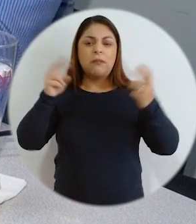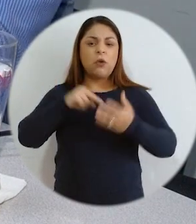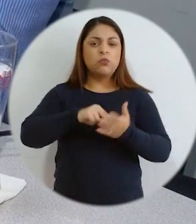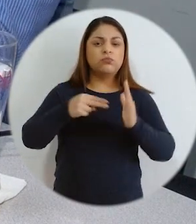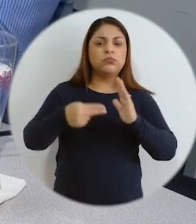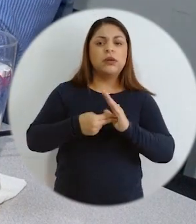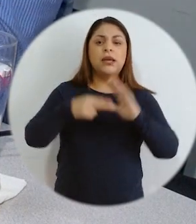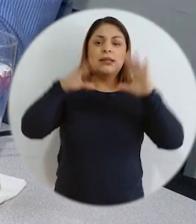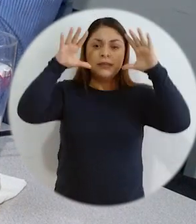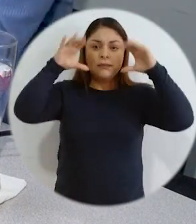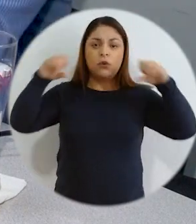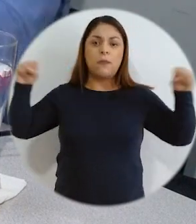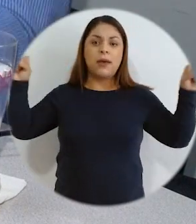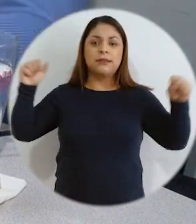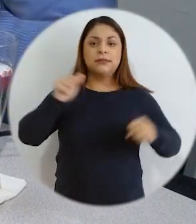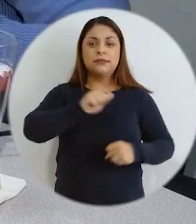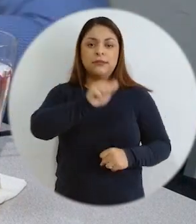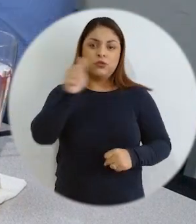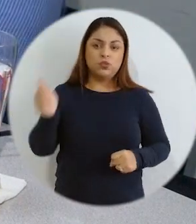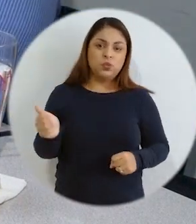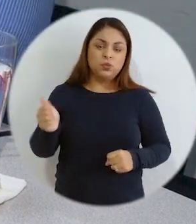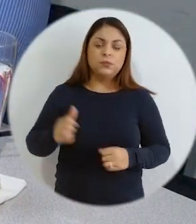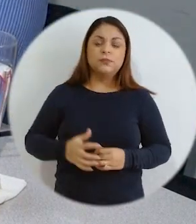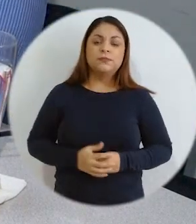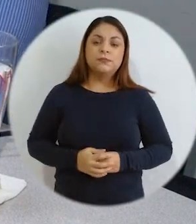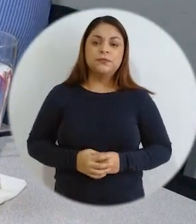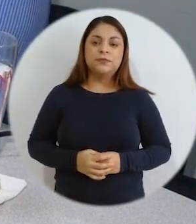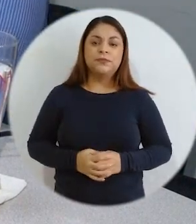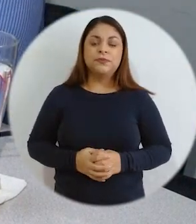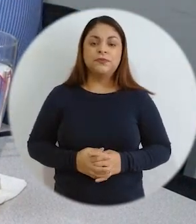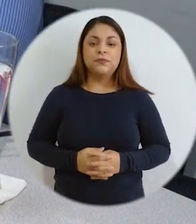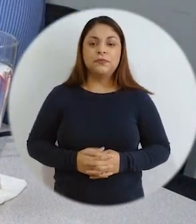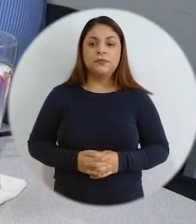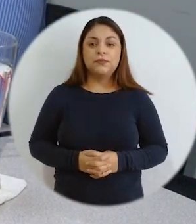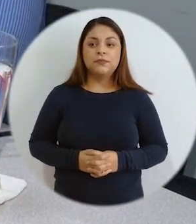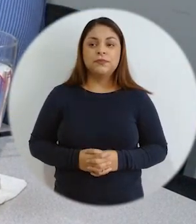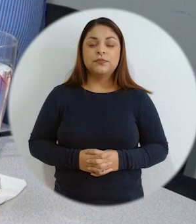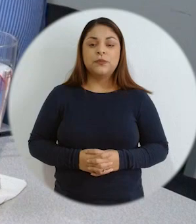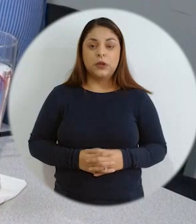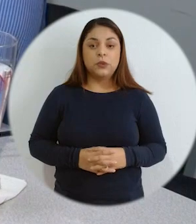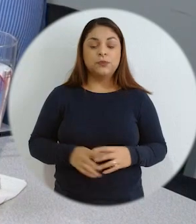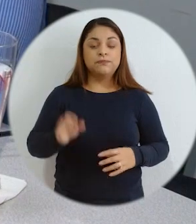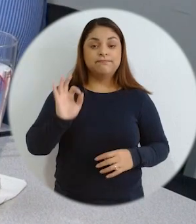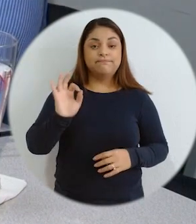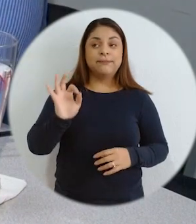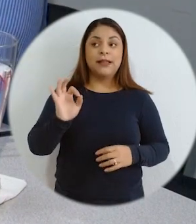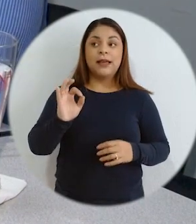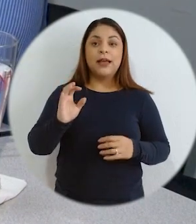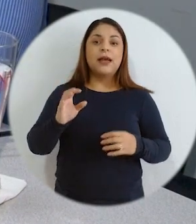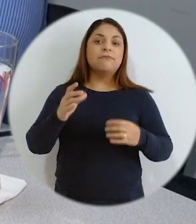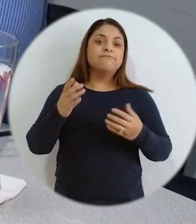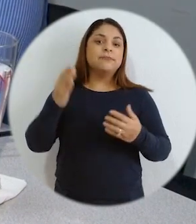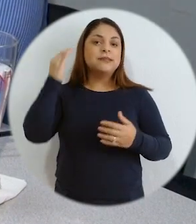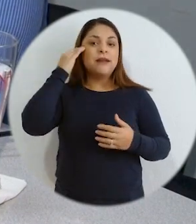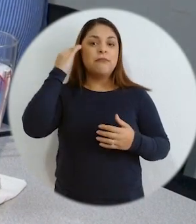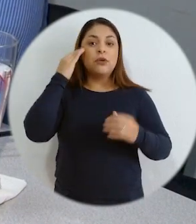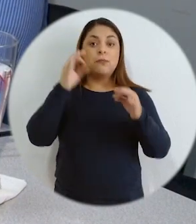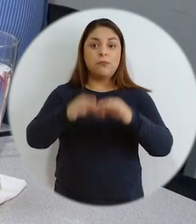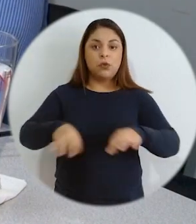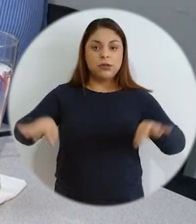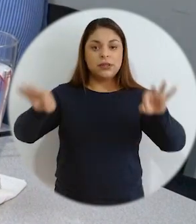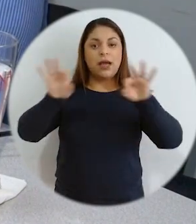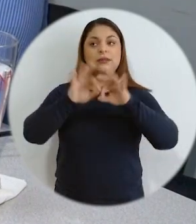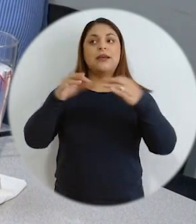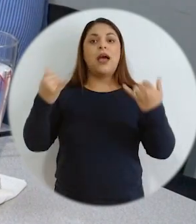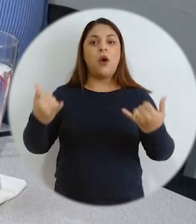poco más sobre el concepto de diplomacia azul y la interrelación con estos elementos. Claro, como mencionaba anteriormente, en esta tendencia,